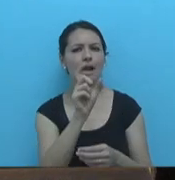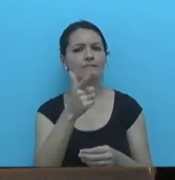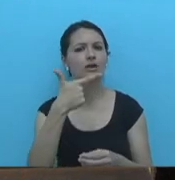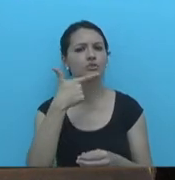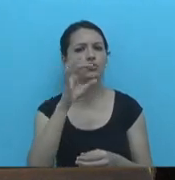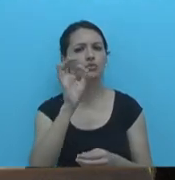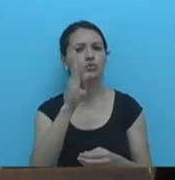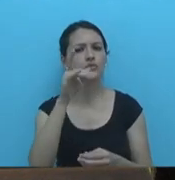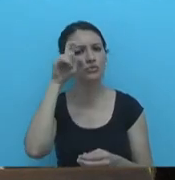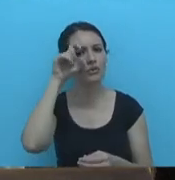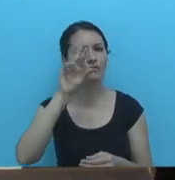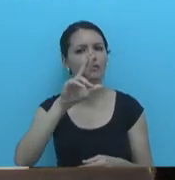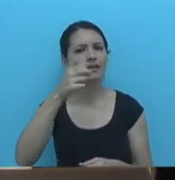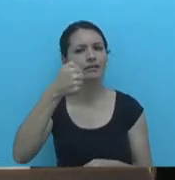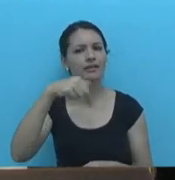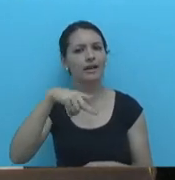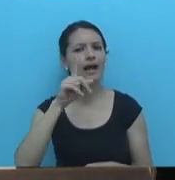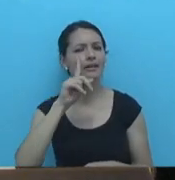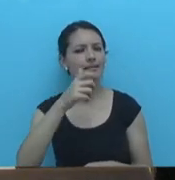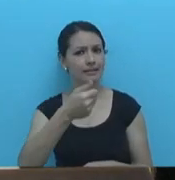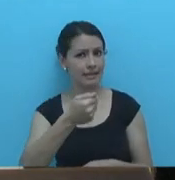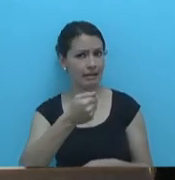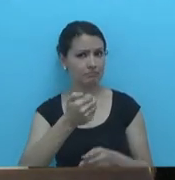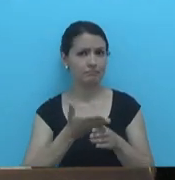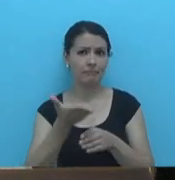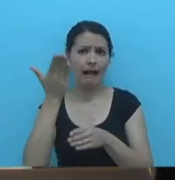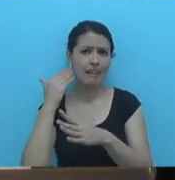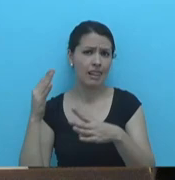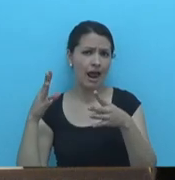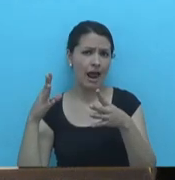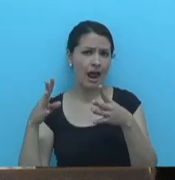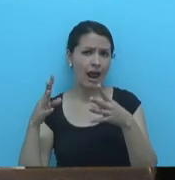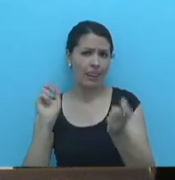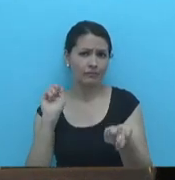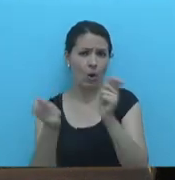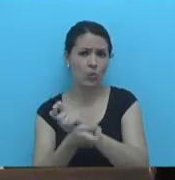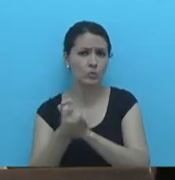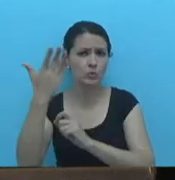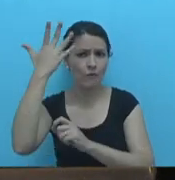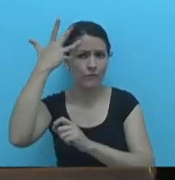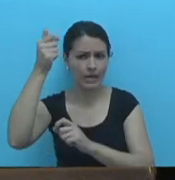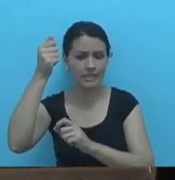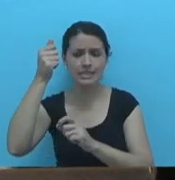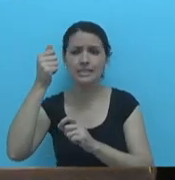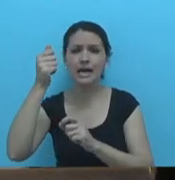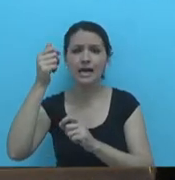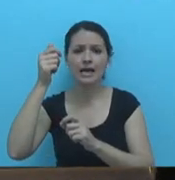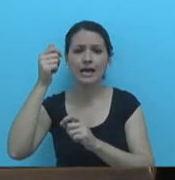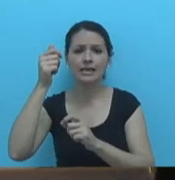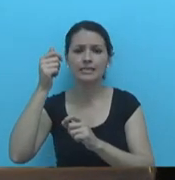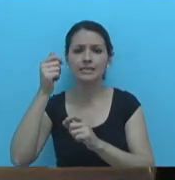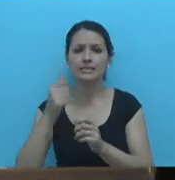soberanía? En la Revolución Francesa hubo un debate muy interesante. En la Revolución Francesa se debatía, de acuerdo a lo que decía